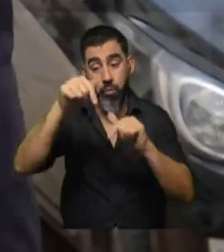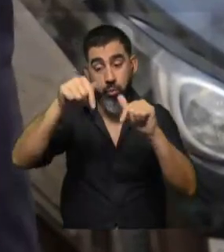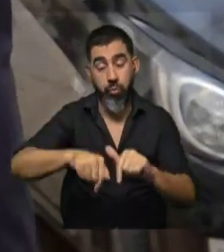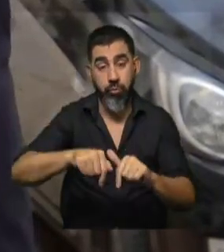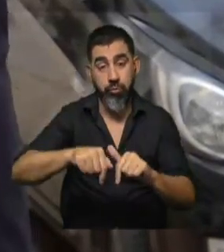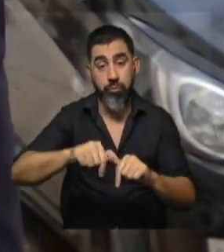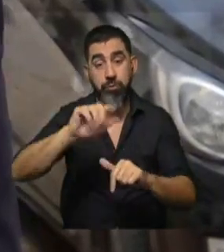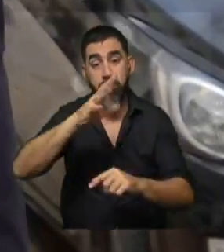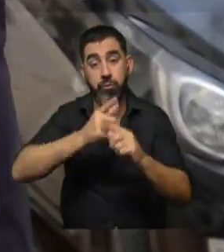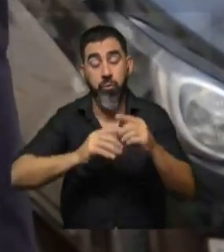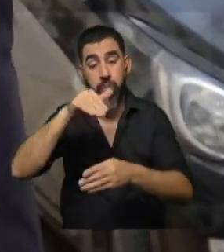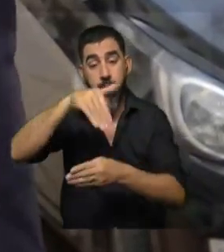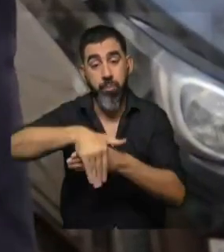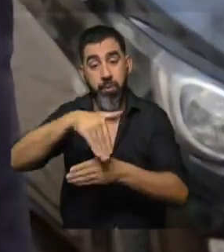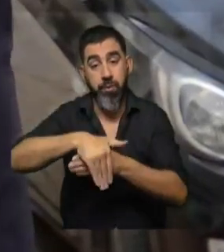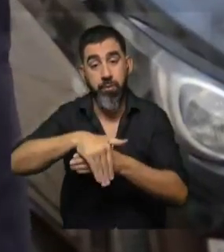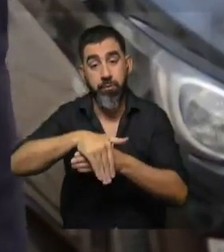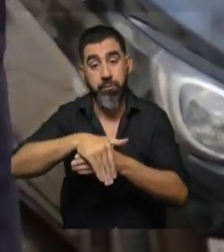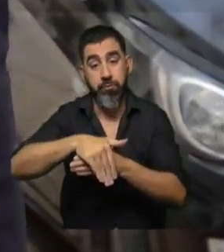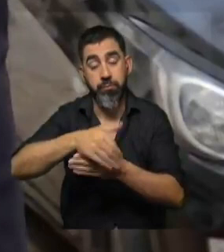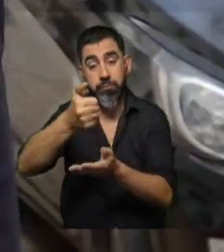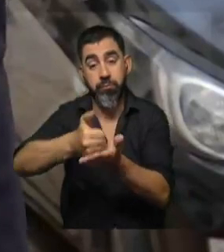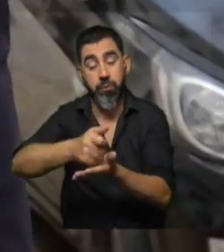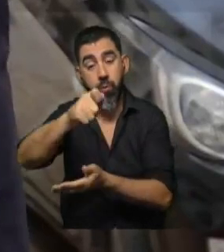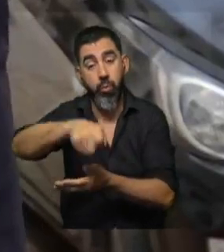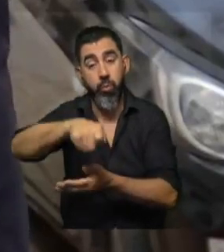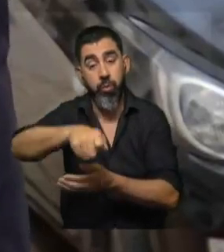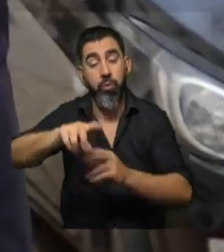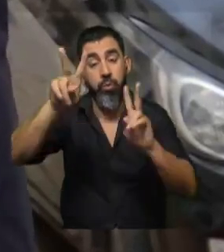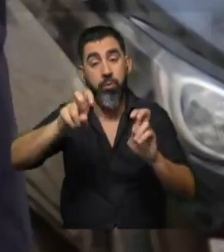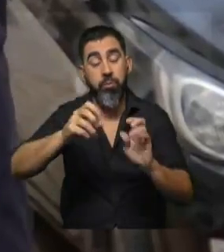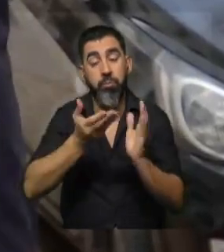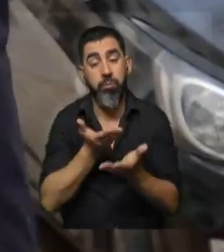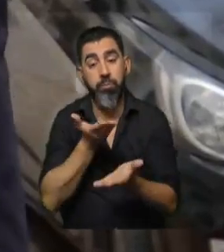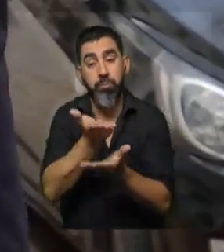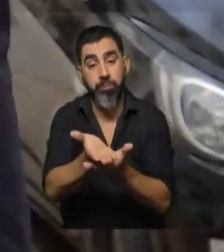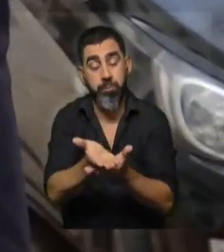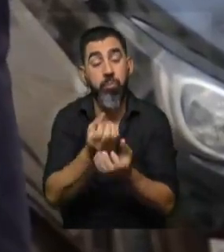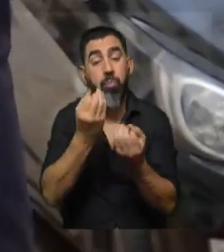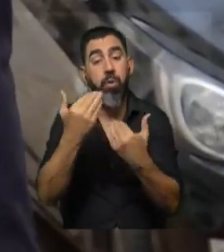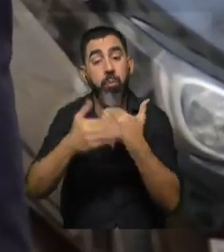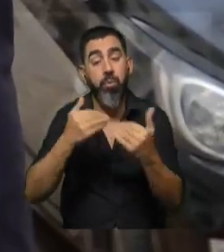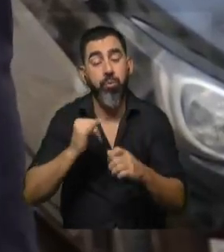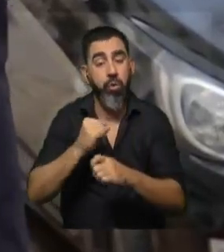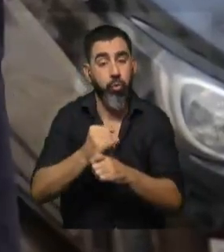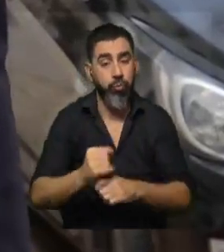precisamente cinco y media de la tarde estaremos en un juzgado con con lo que fue el amparo porque entendemos que el proceso es equivocado que se han violado